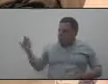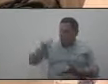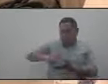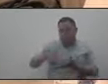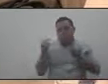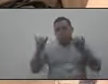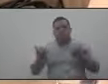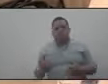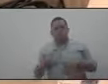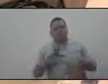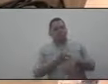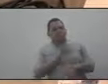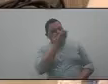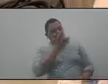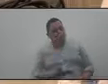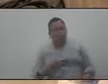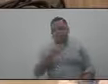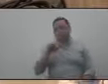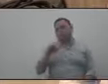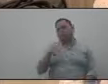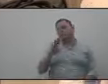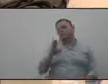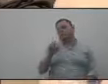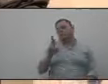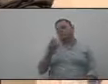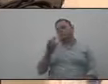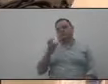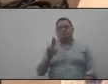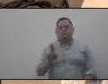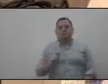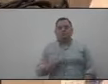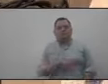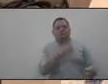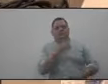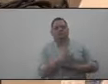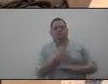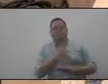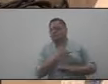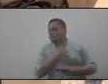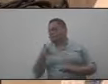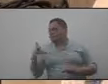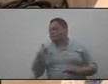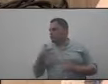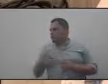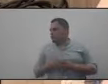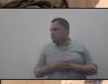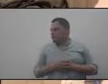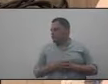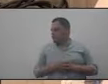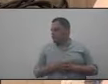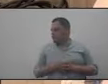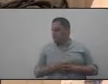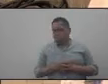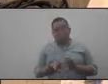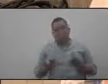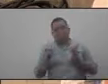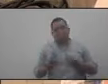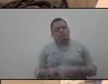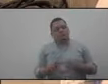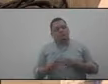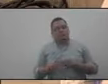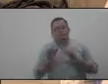a la doctora Nuria Yarley Borges, gerente de Capresoca, igualmente a